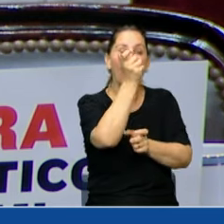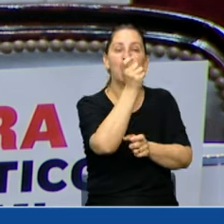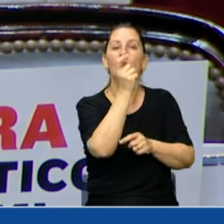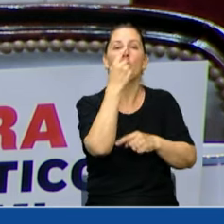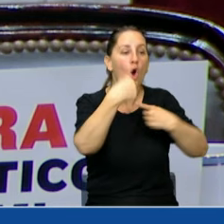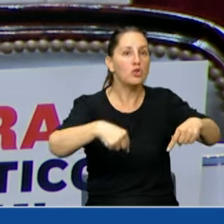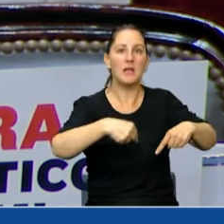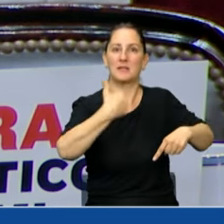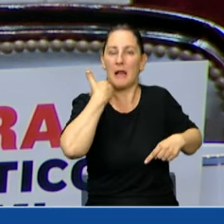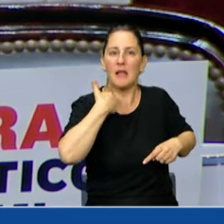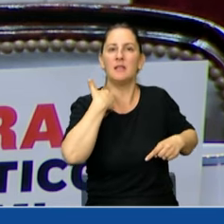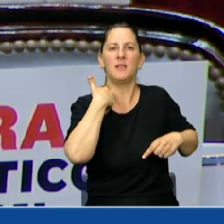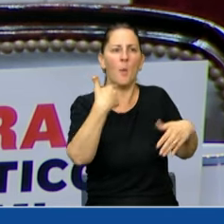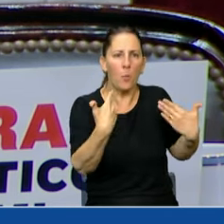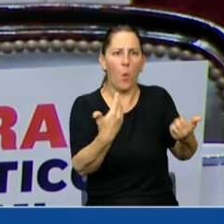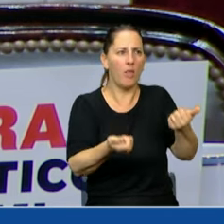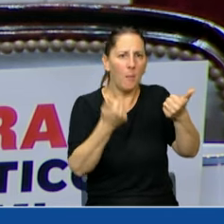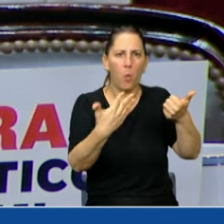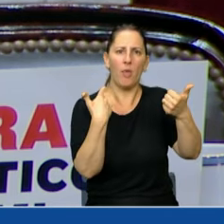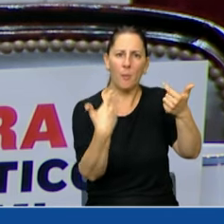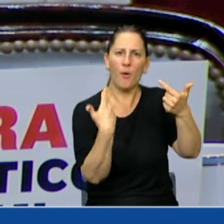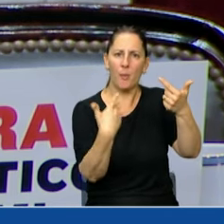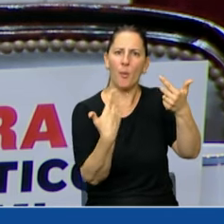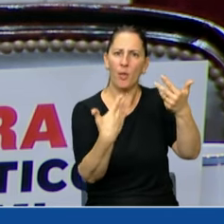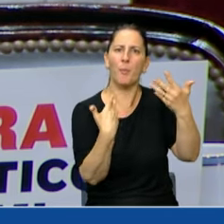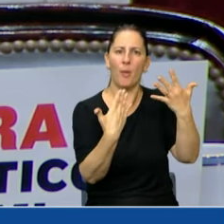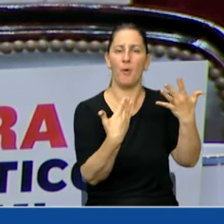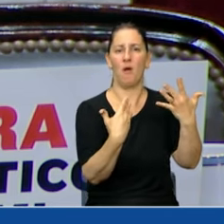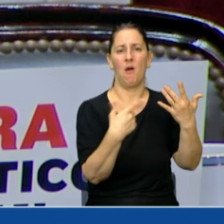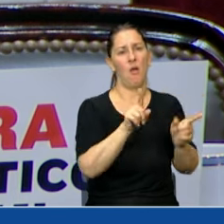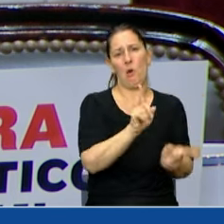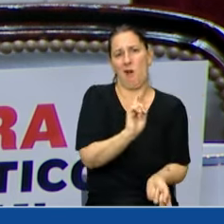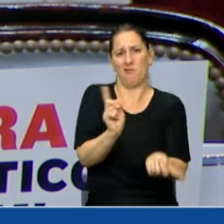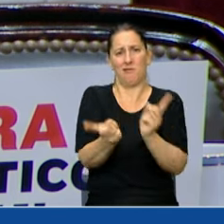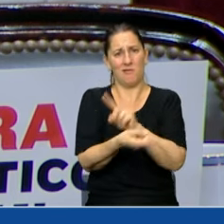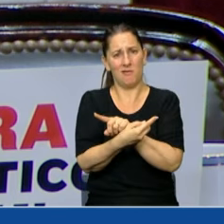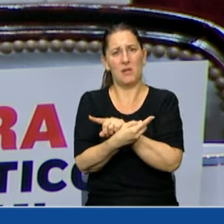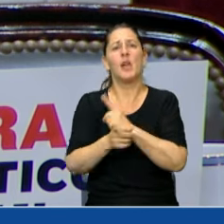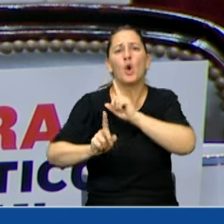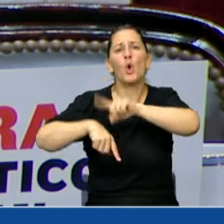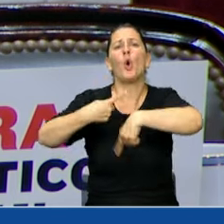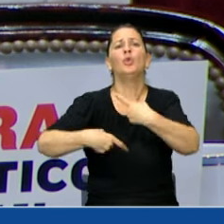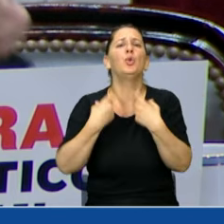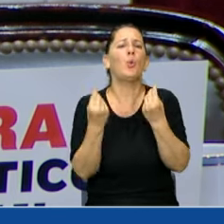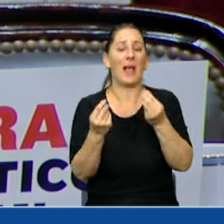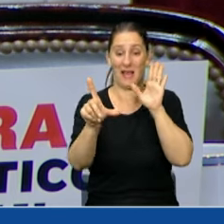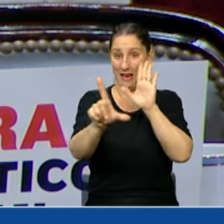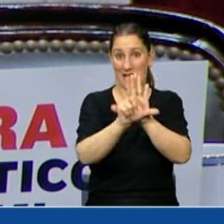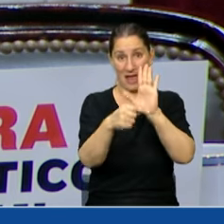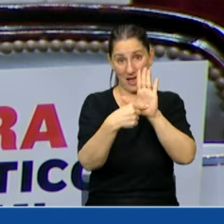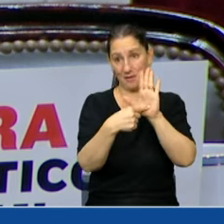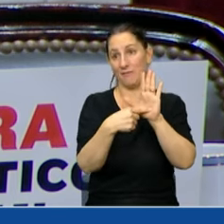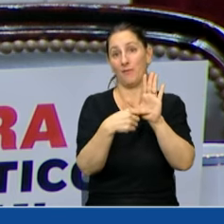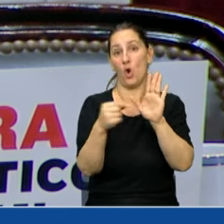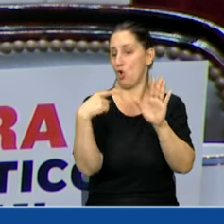las potencialidades que nuestro país tiene y no que ocurra todo lo contrario que lo que va a seguir pasando con esta ley que por lo tanto